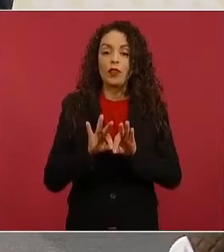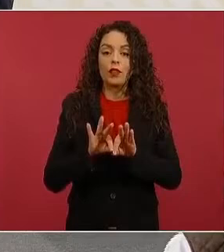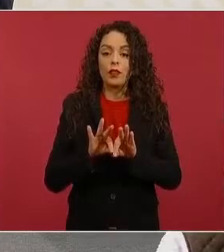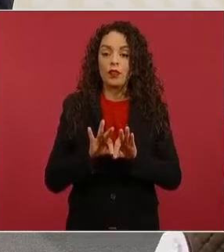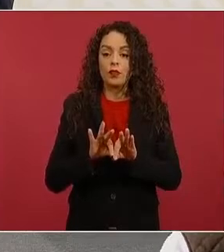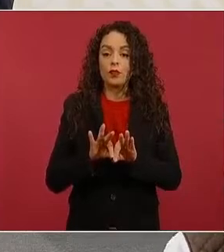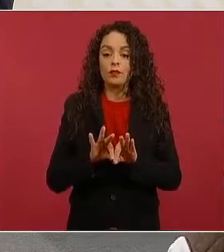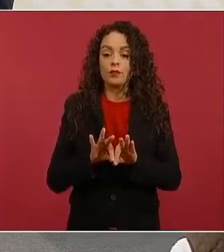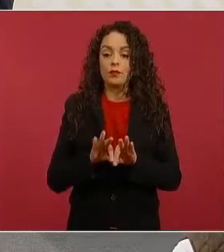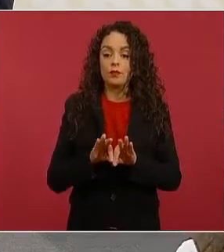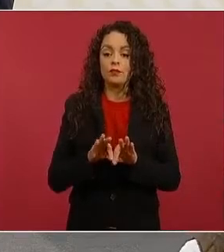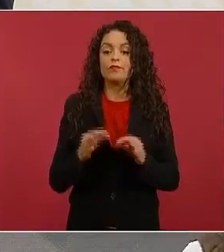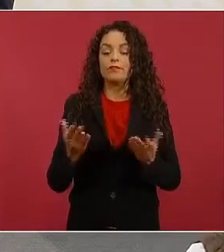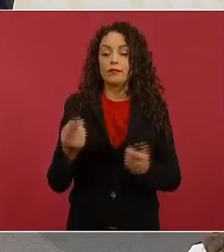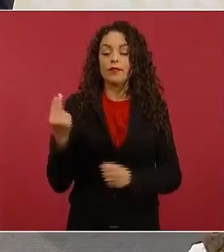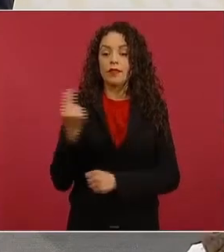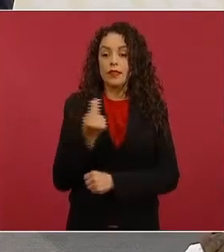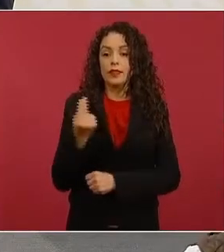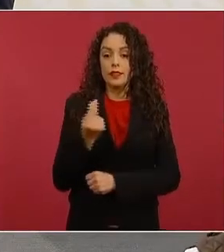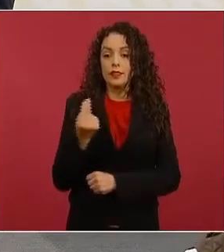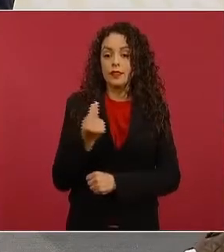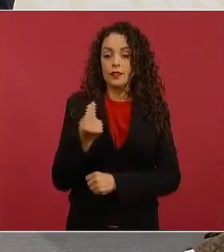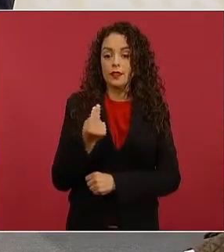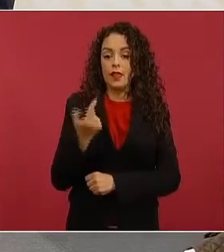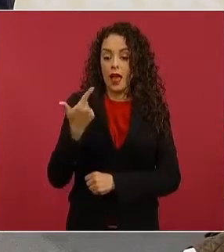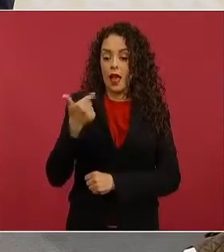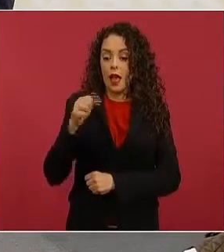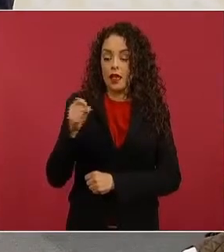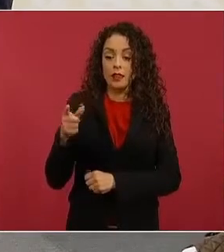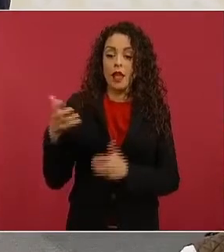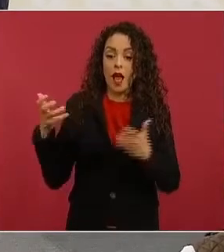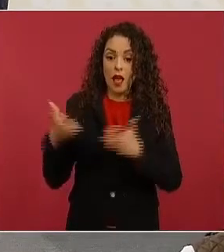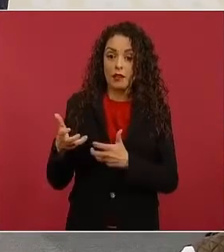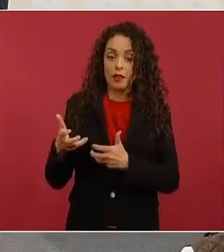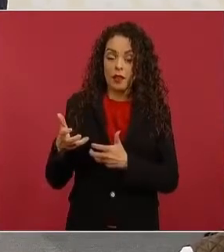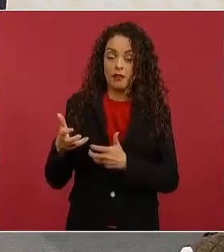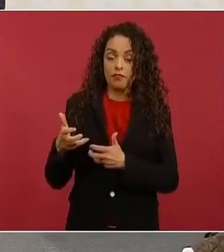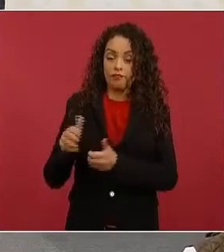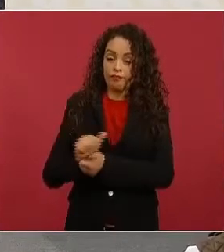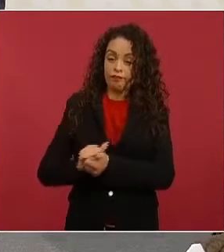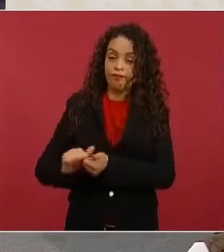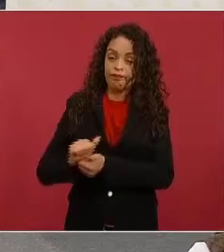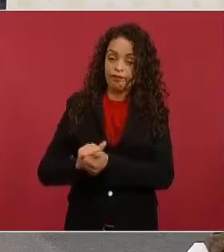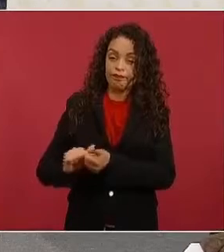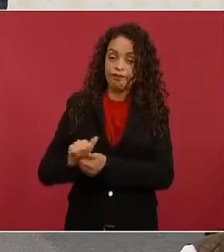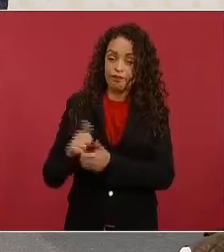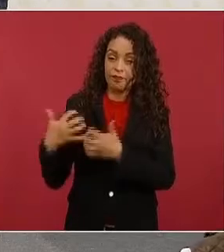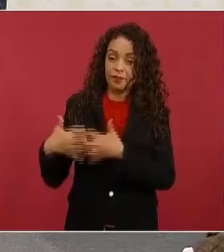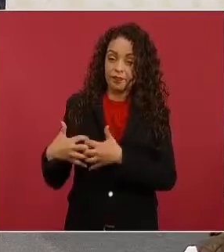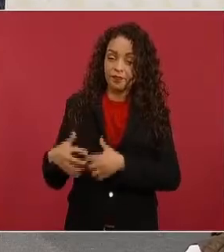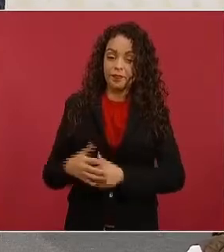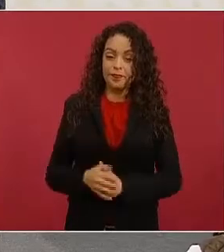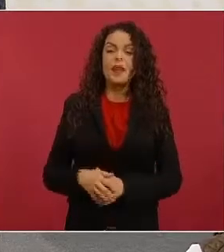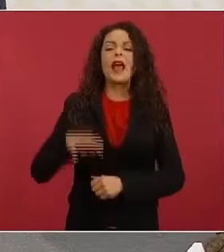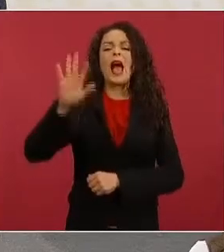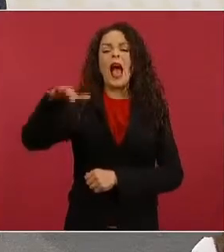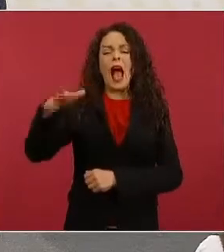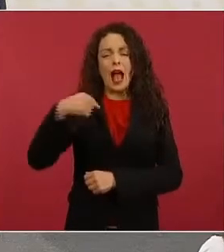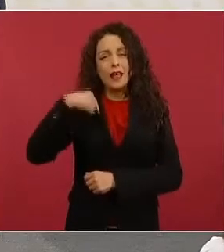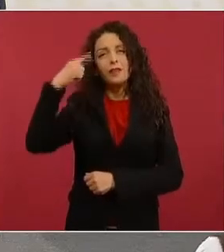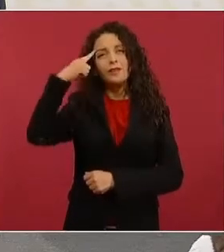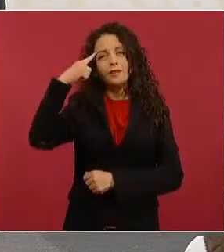el que se pueda procesar este gas. Y decía yo, ¿por qué un